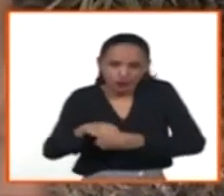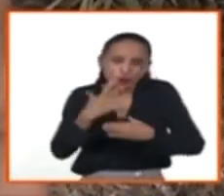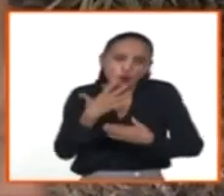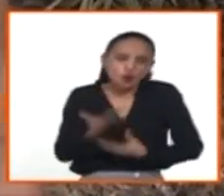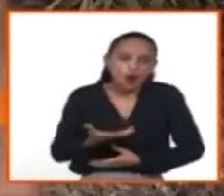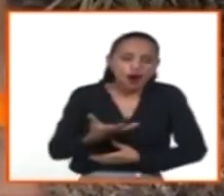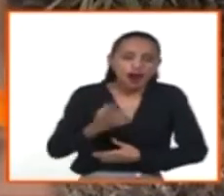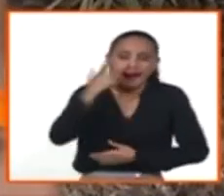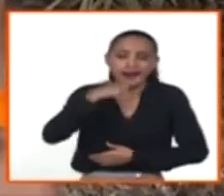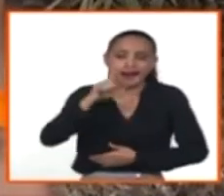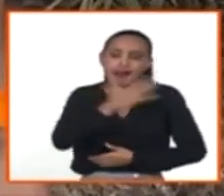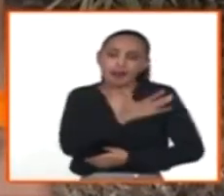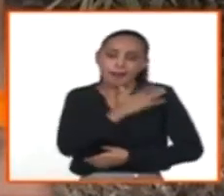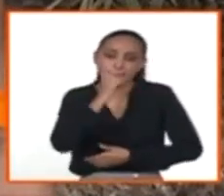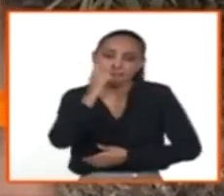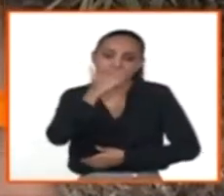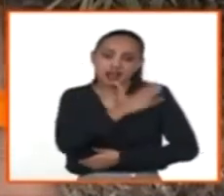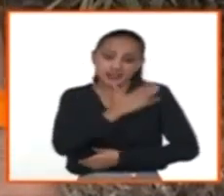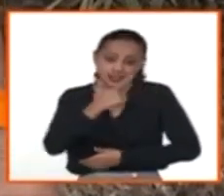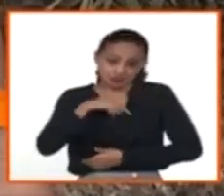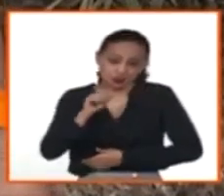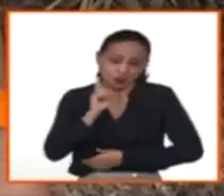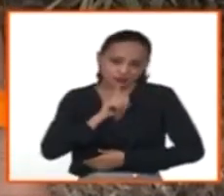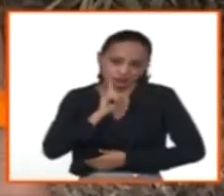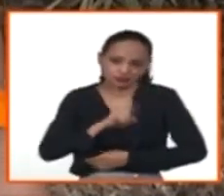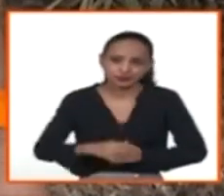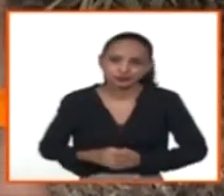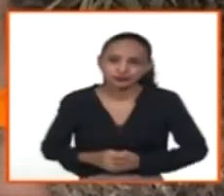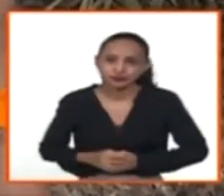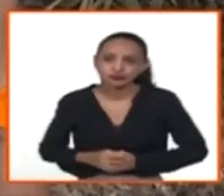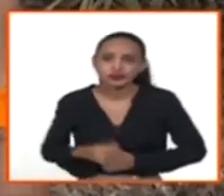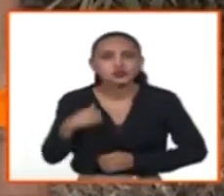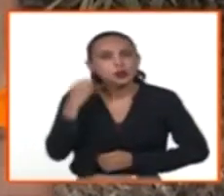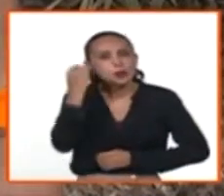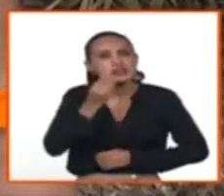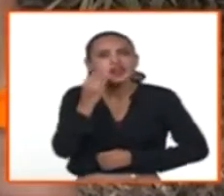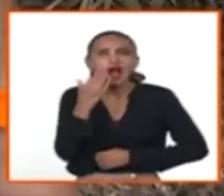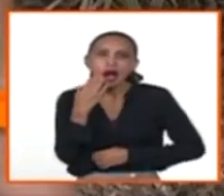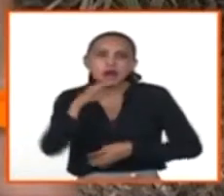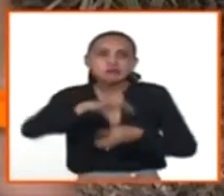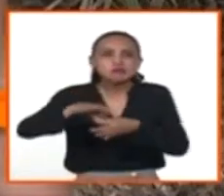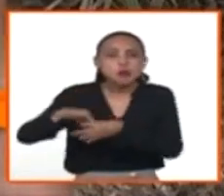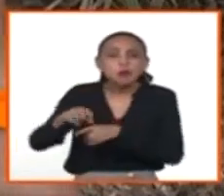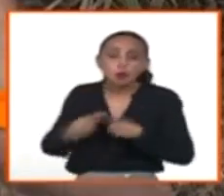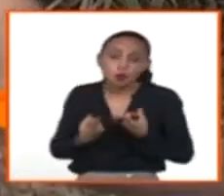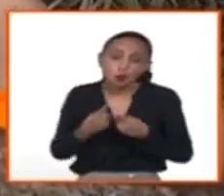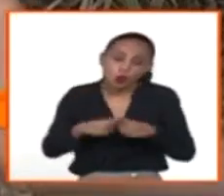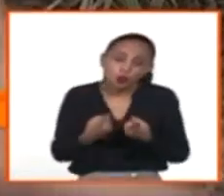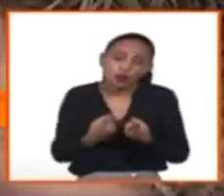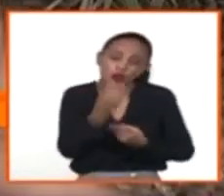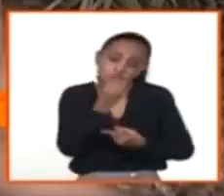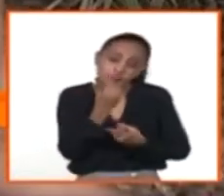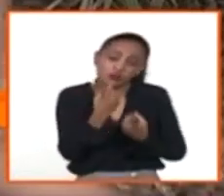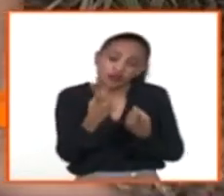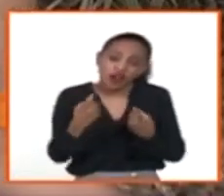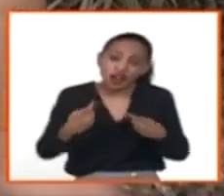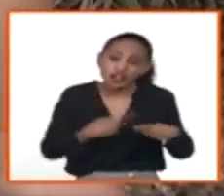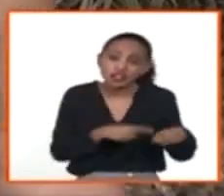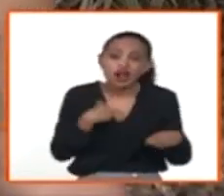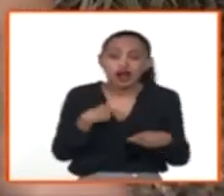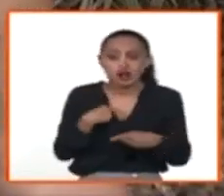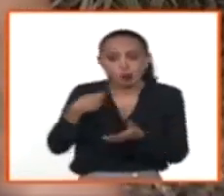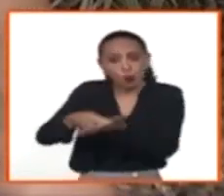motivé a cultivarlo porque realmente las viandas están escasas, hay que salir a comprarlas y yo teniendo un